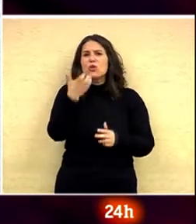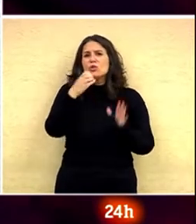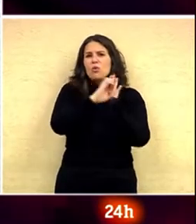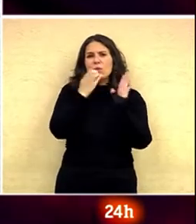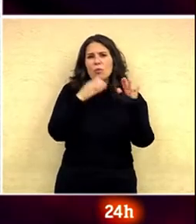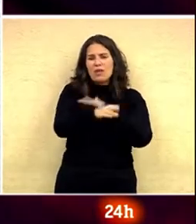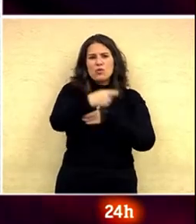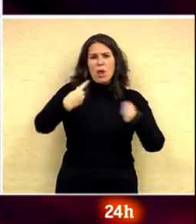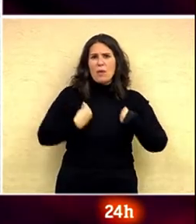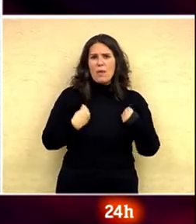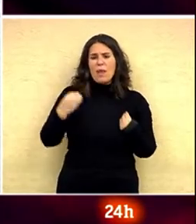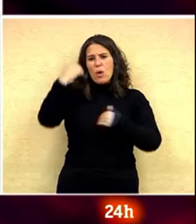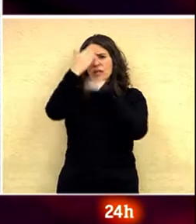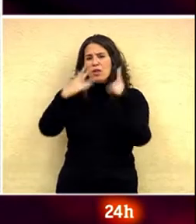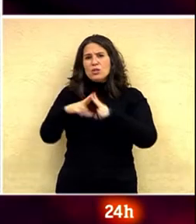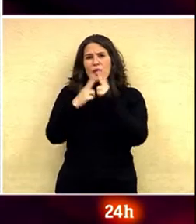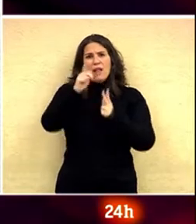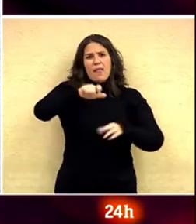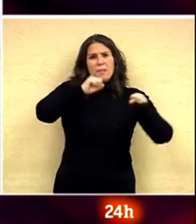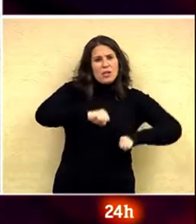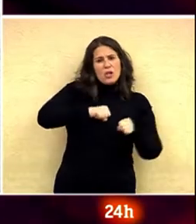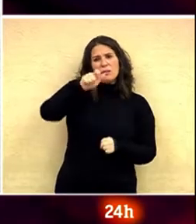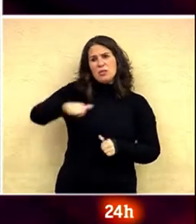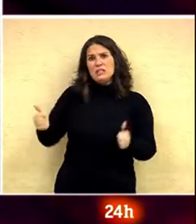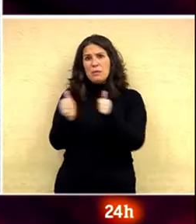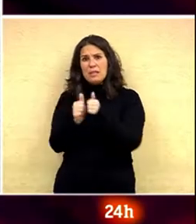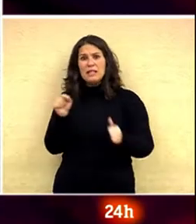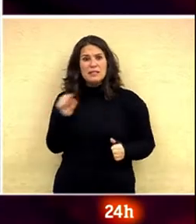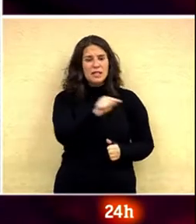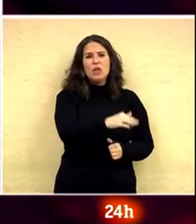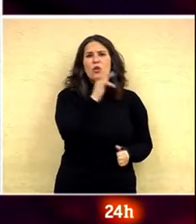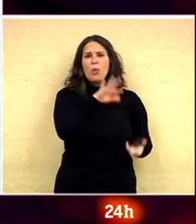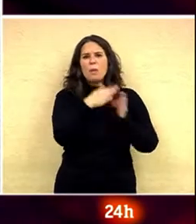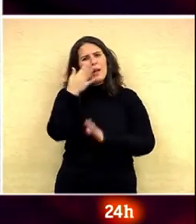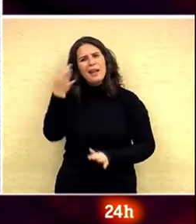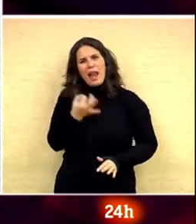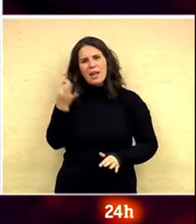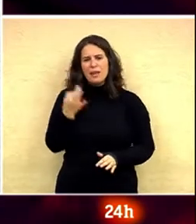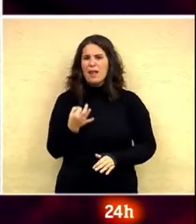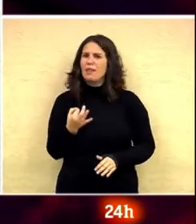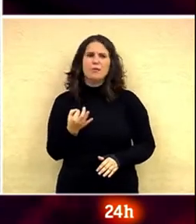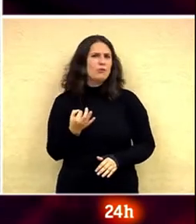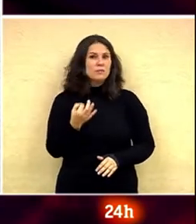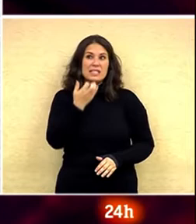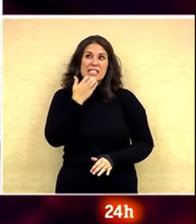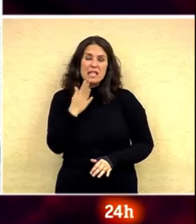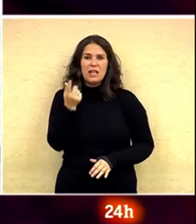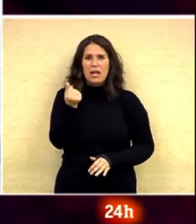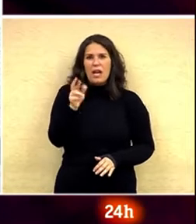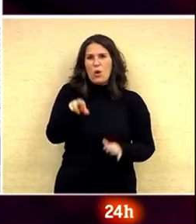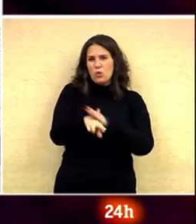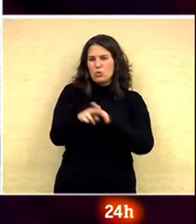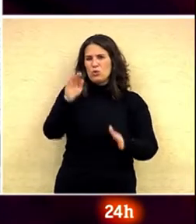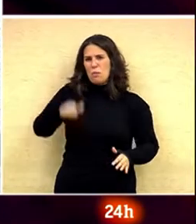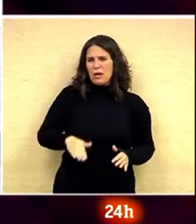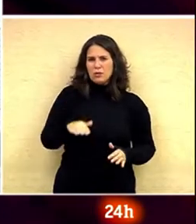como el acceso a la vivienda o a la atención social de mayores y personas dependientes no son todavía una realidad para quienes cuentan con menos recursos.